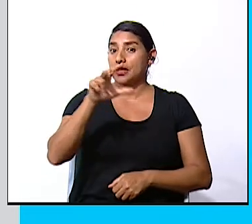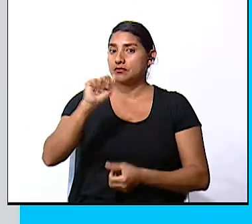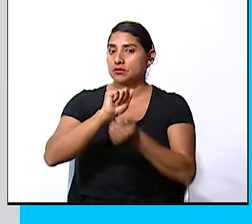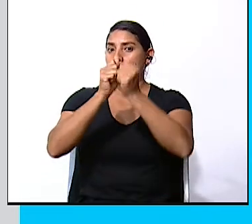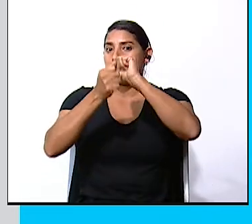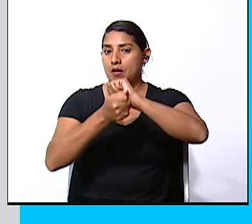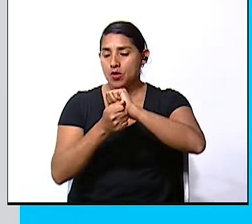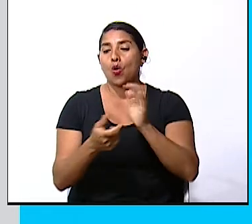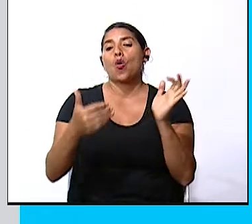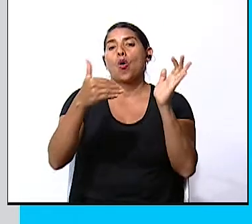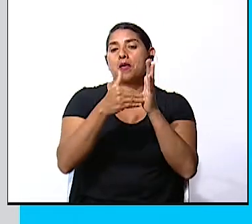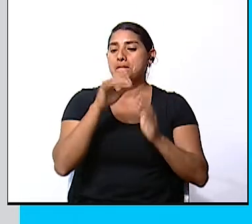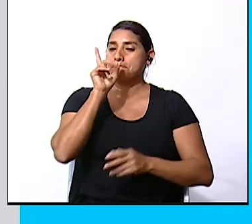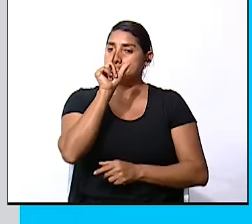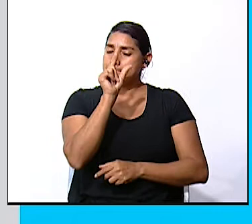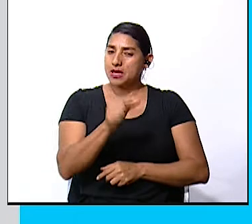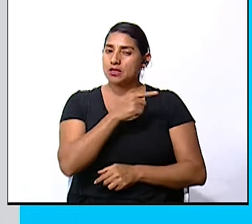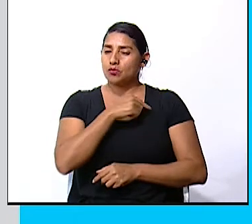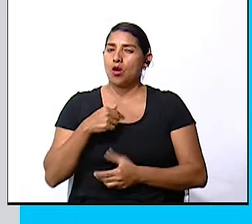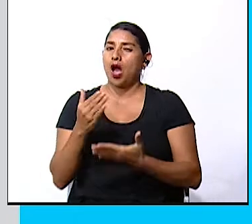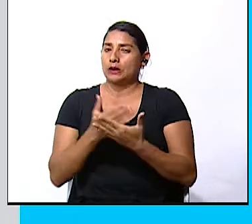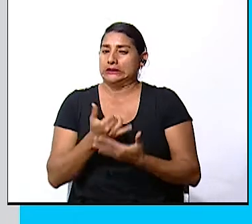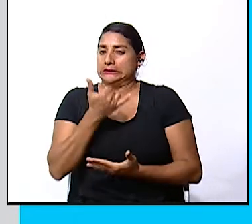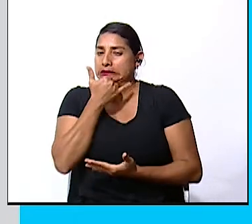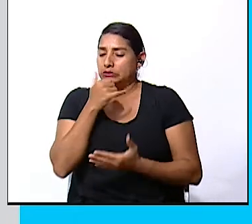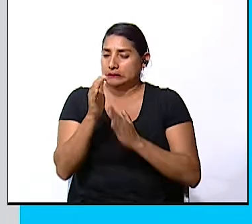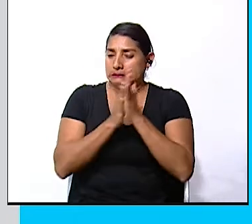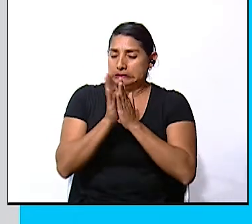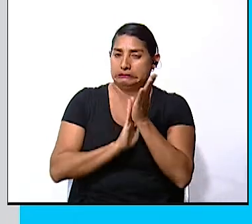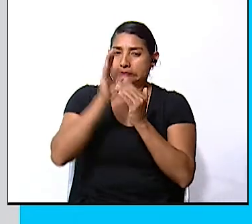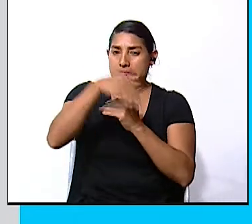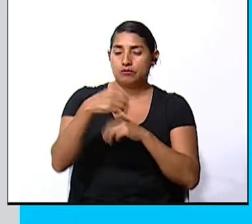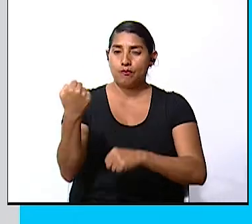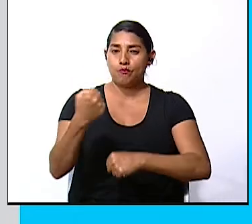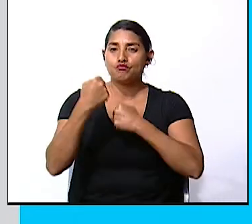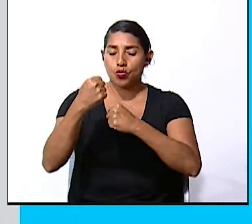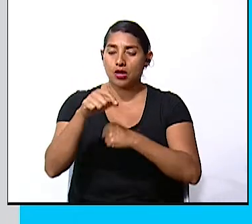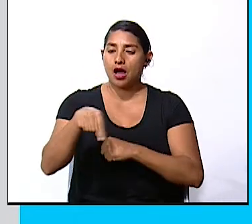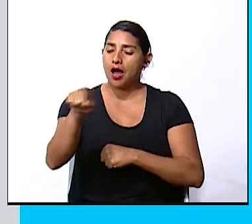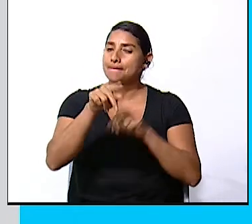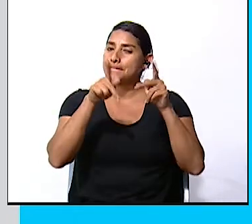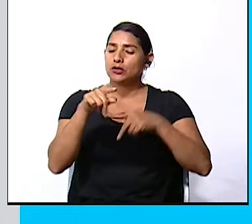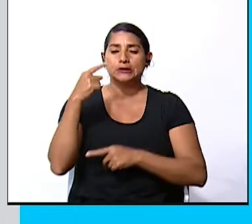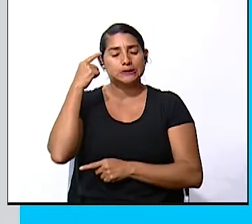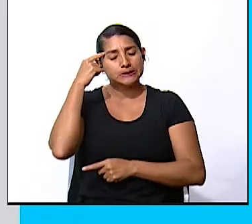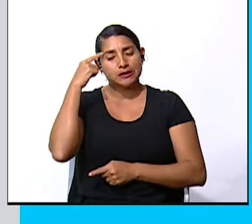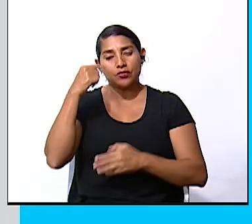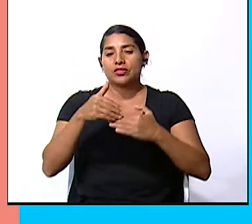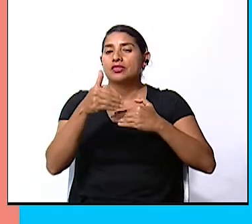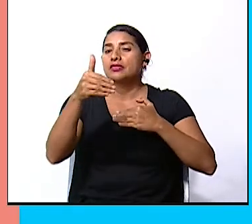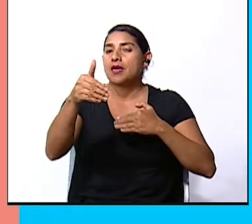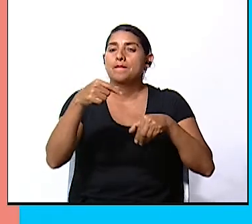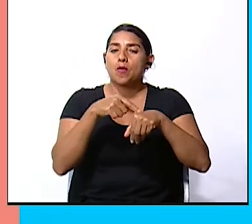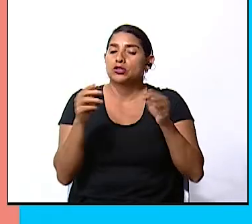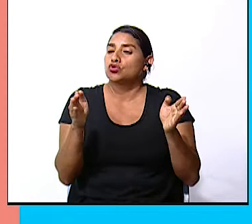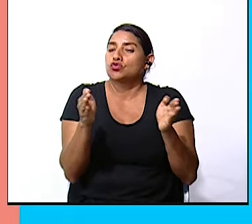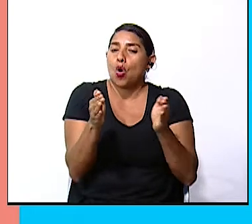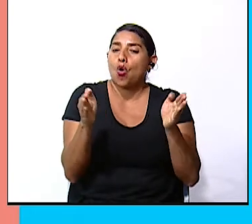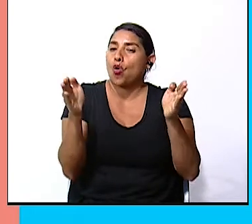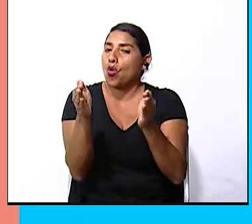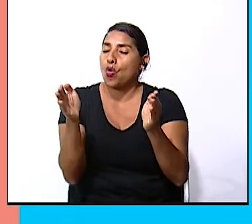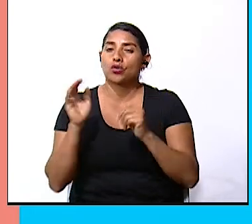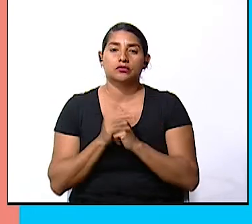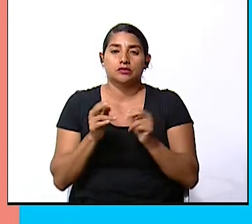ser reelecto. Un temor al error y al abuso de poder hizo que los costarricenses decidieran por periodos excesivamente cortos.